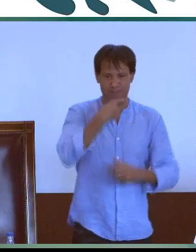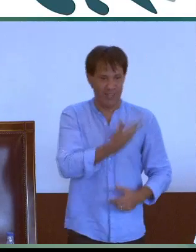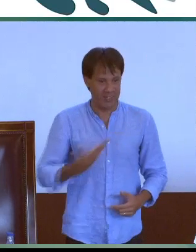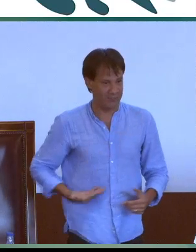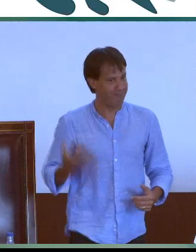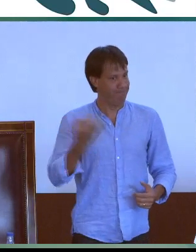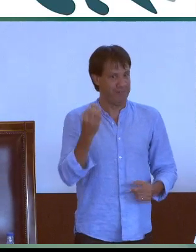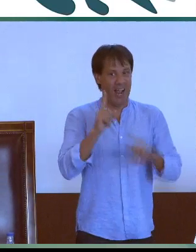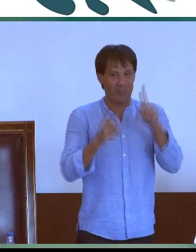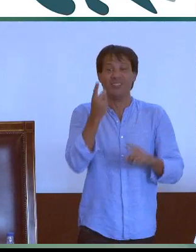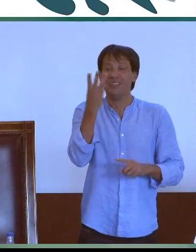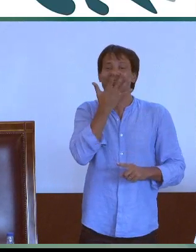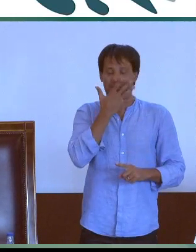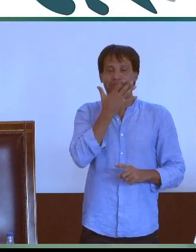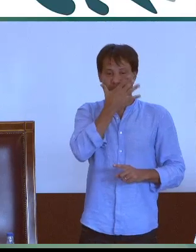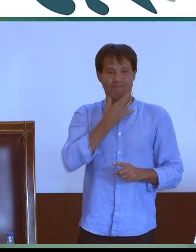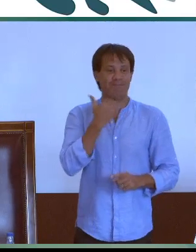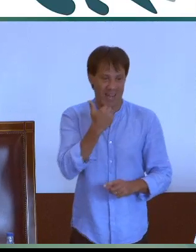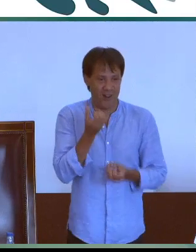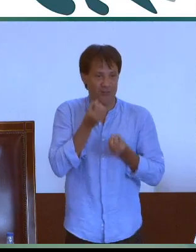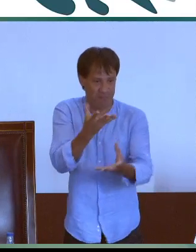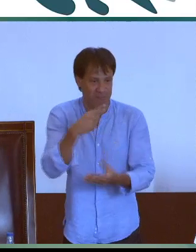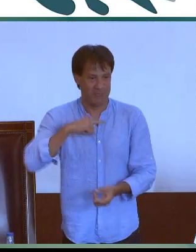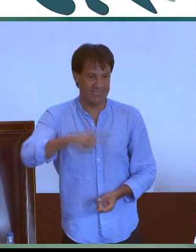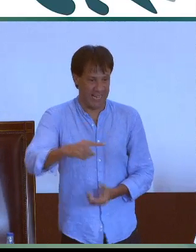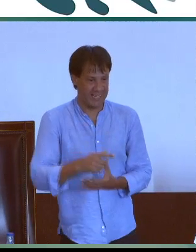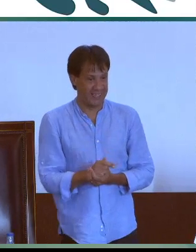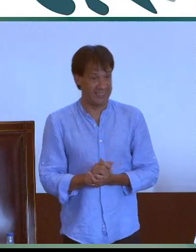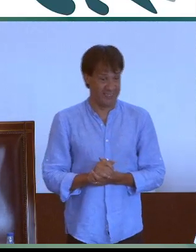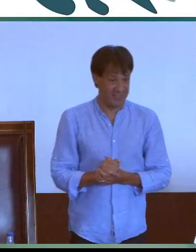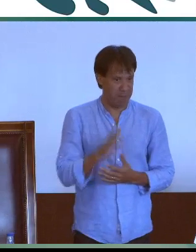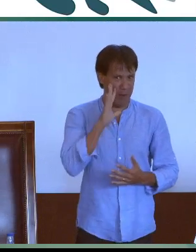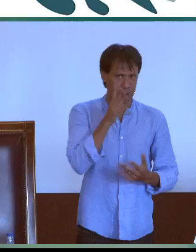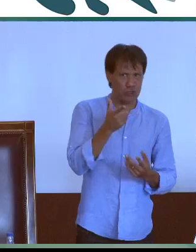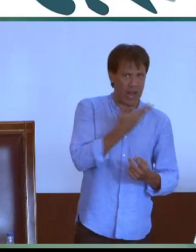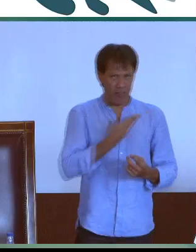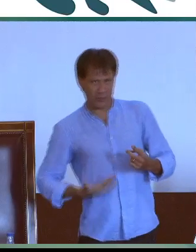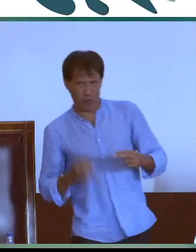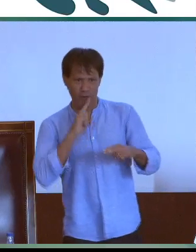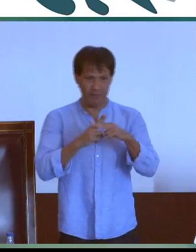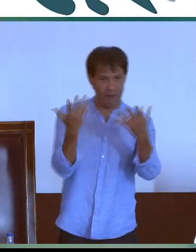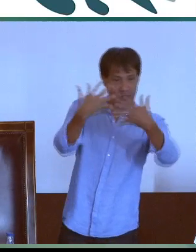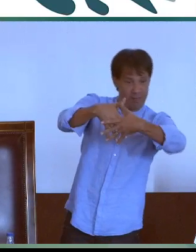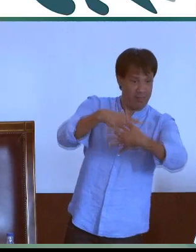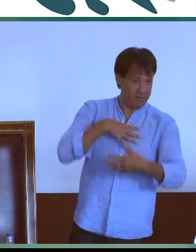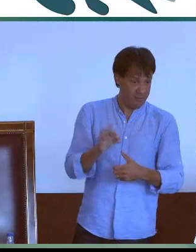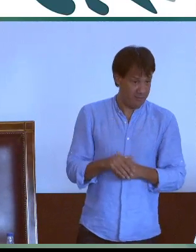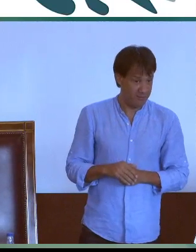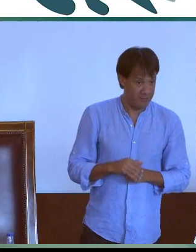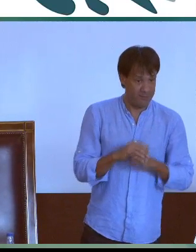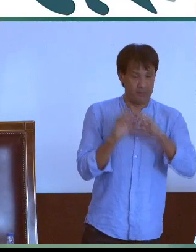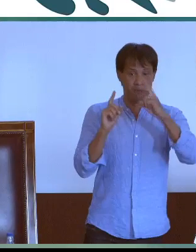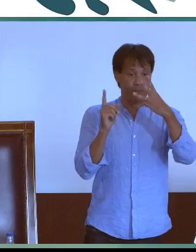en un lado depende de la expresión, da la información de si es un sustantivo o un adjetivo.